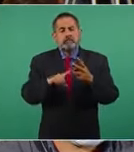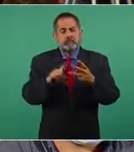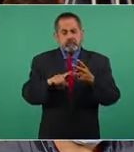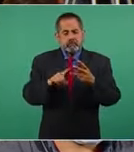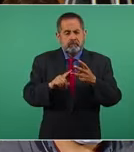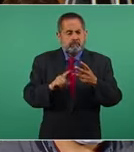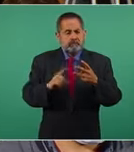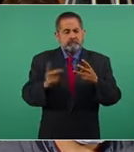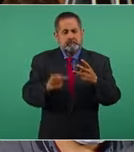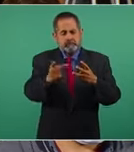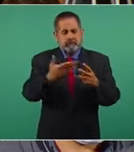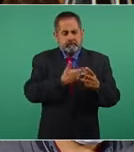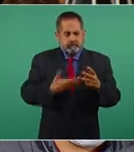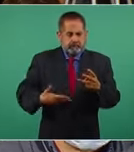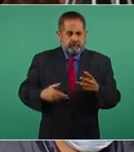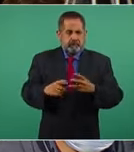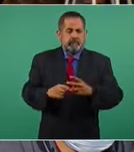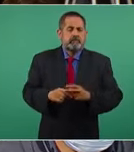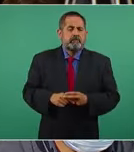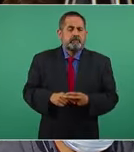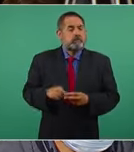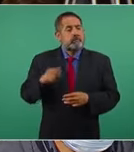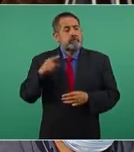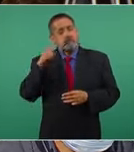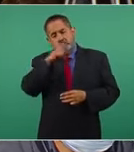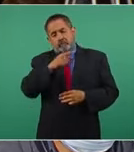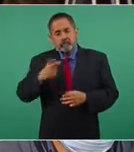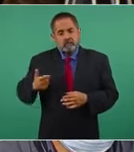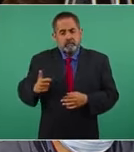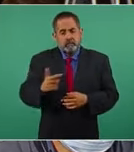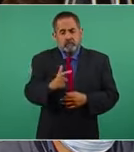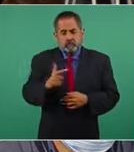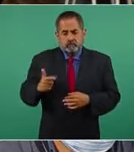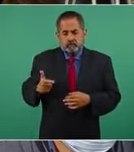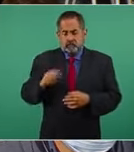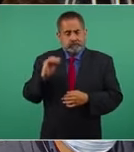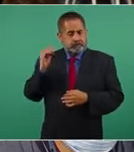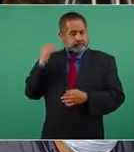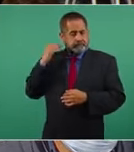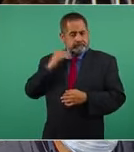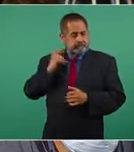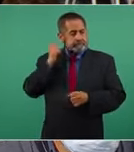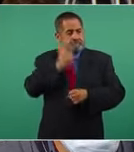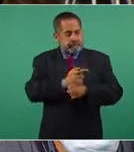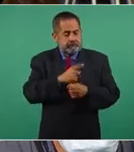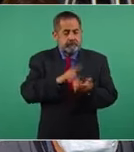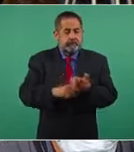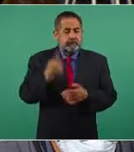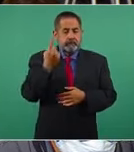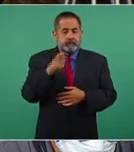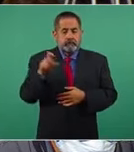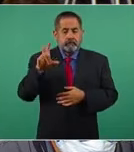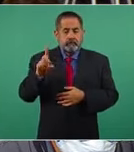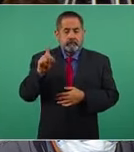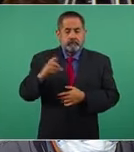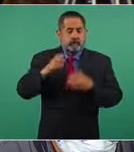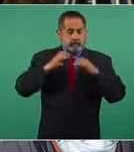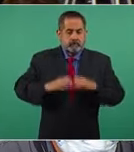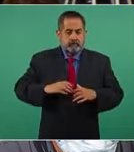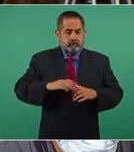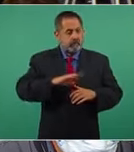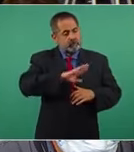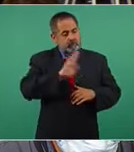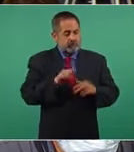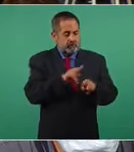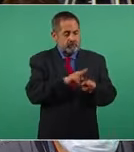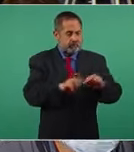Mi segunda pregunta, presidente, en Guanajuato, en los últimos días, identificaron a 130 cuerpos en una fosa.